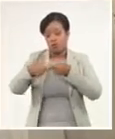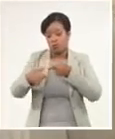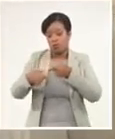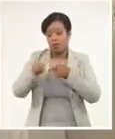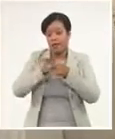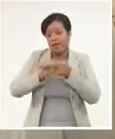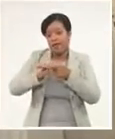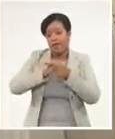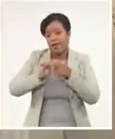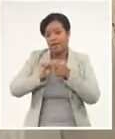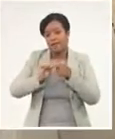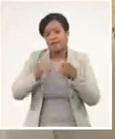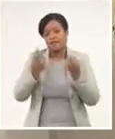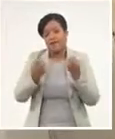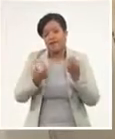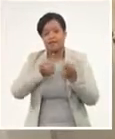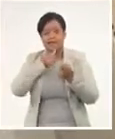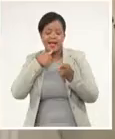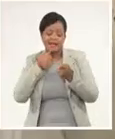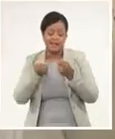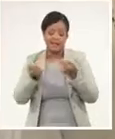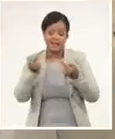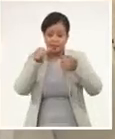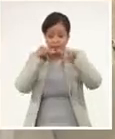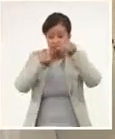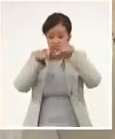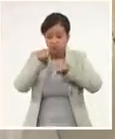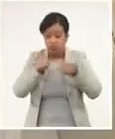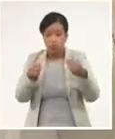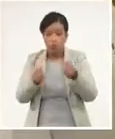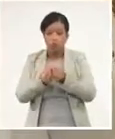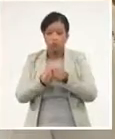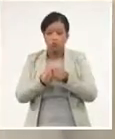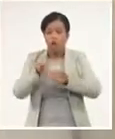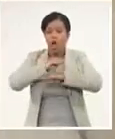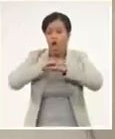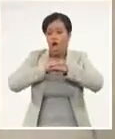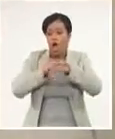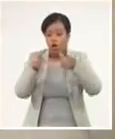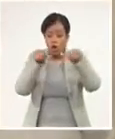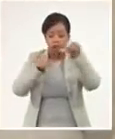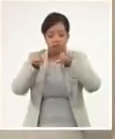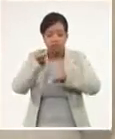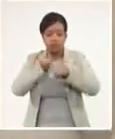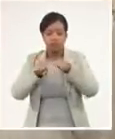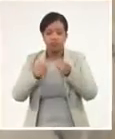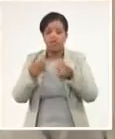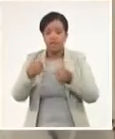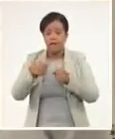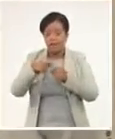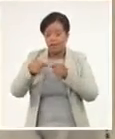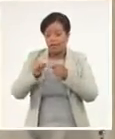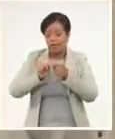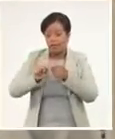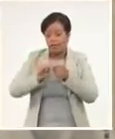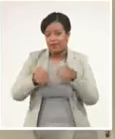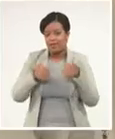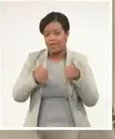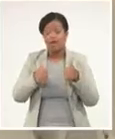la vaselina, el sodio lauril sulfato y el alcohol estearílico. O sea, es un grupo